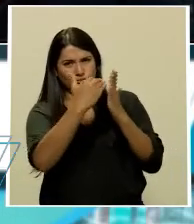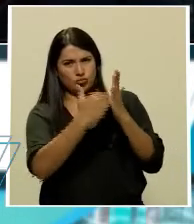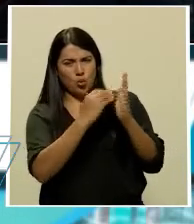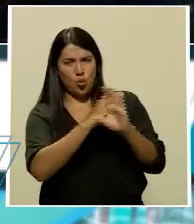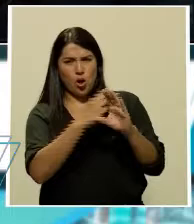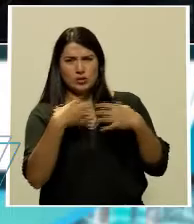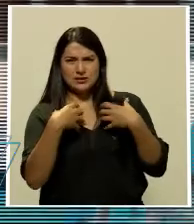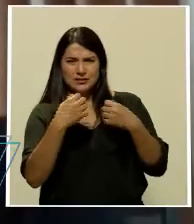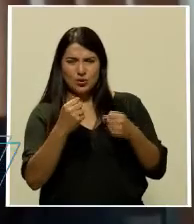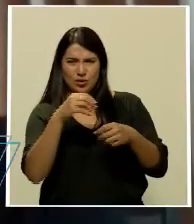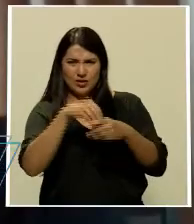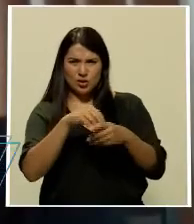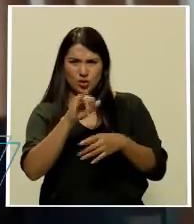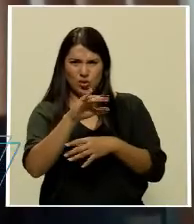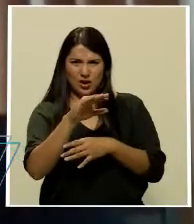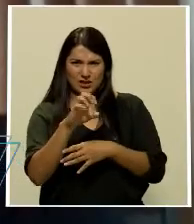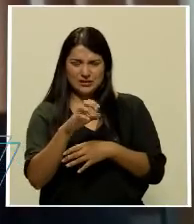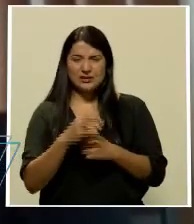en el ICE?